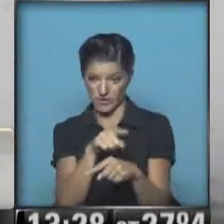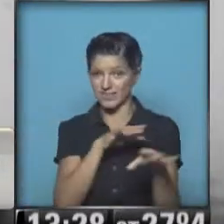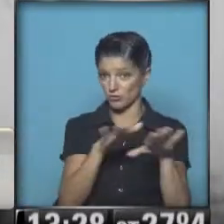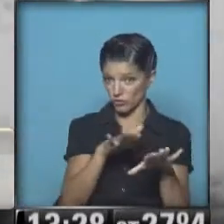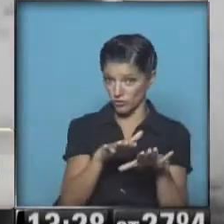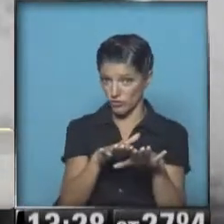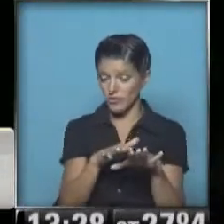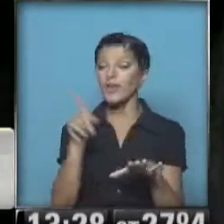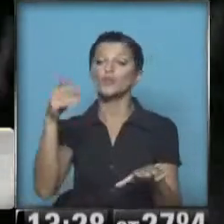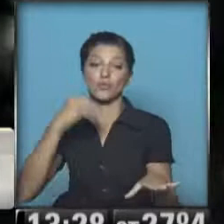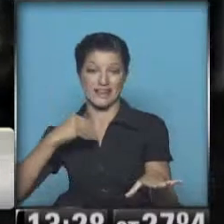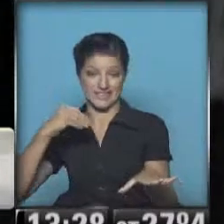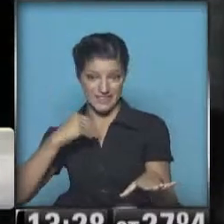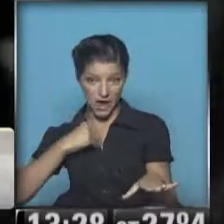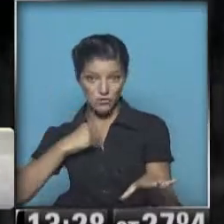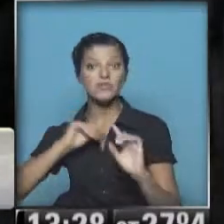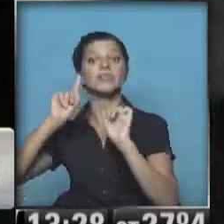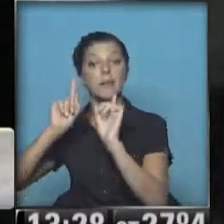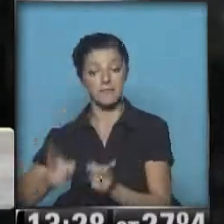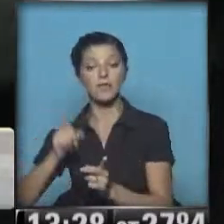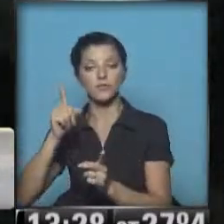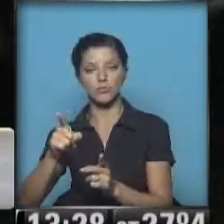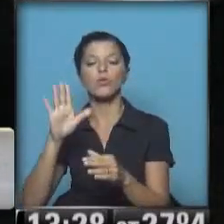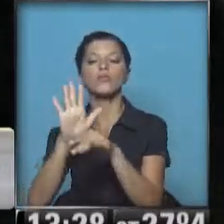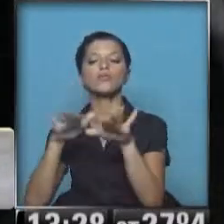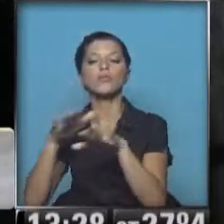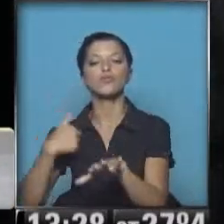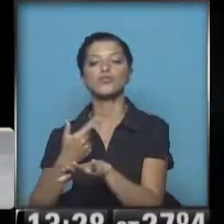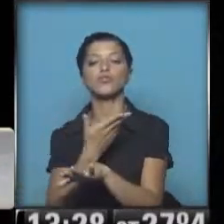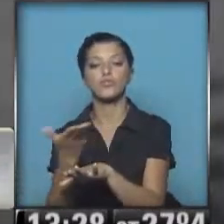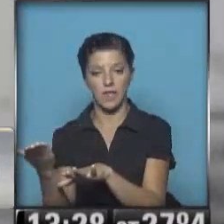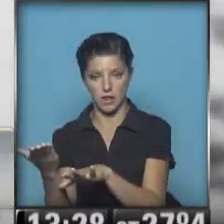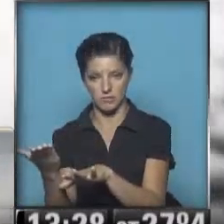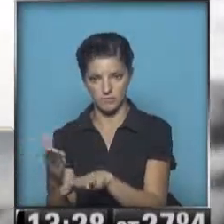el cristianismo de su población y sus reivindicaciones sociales.